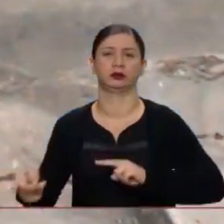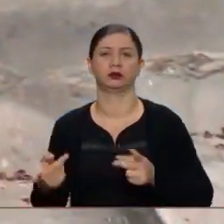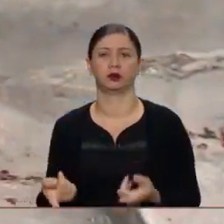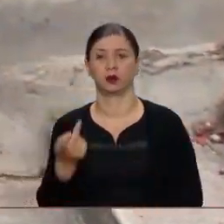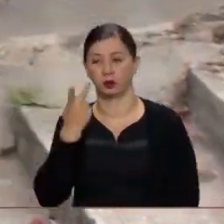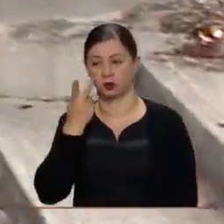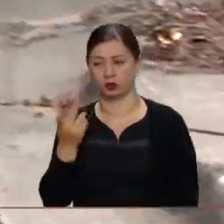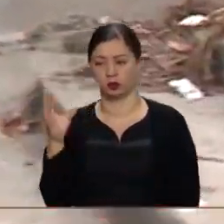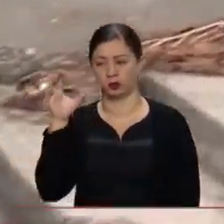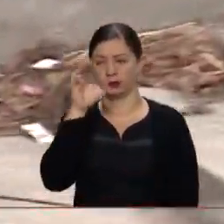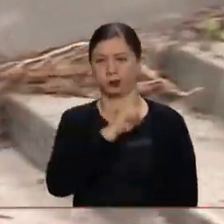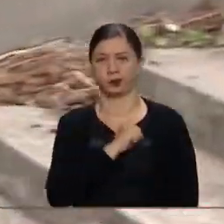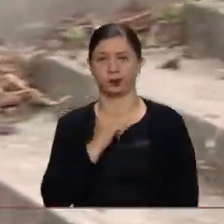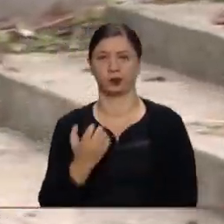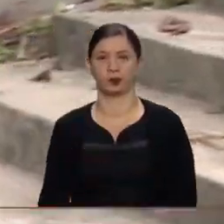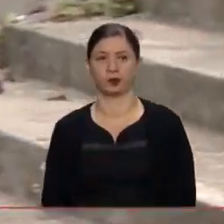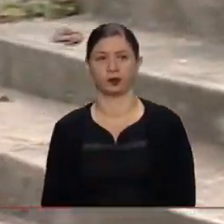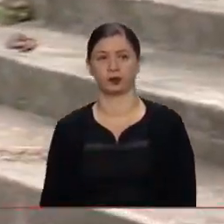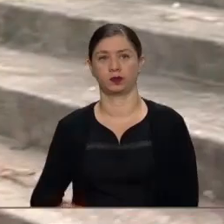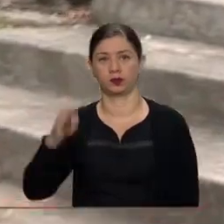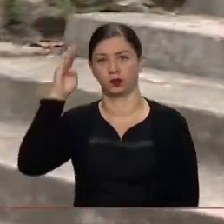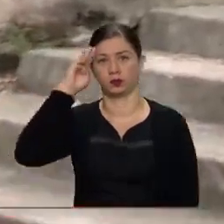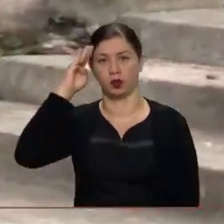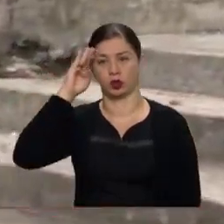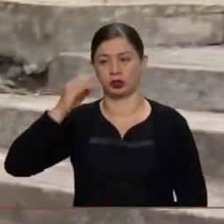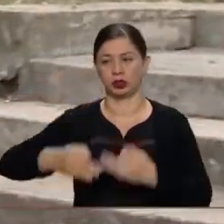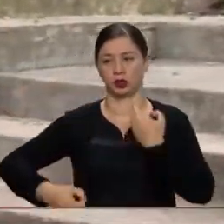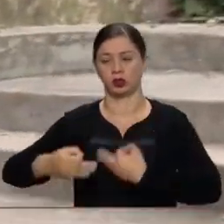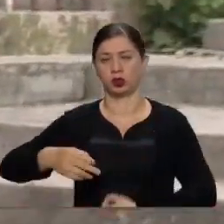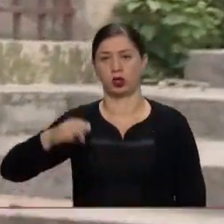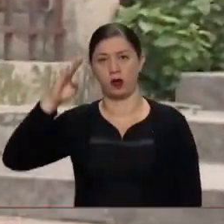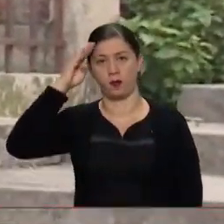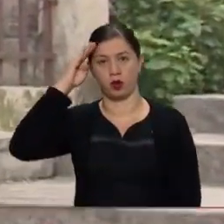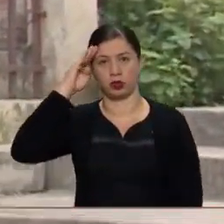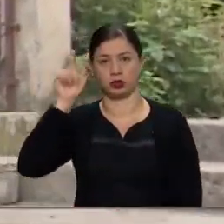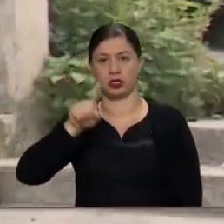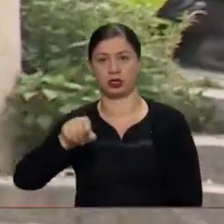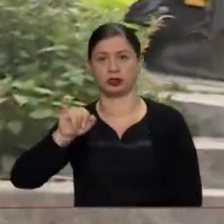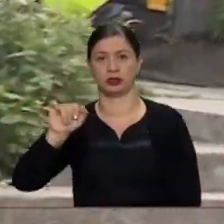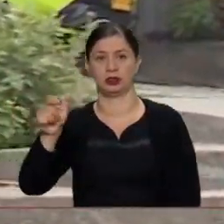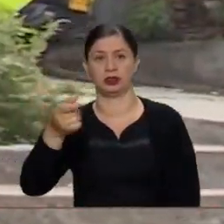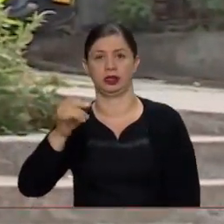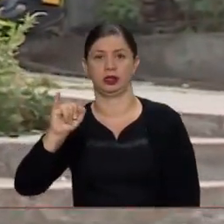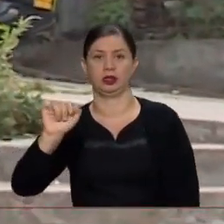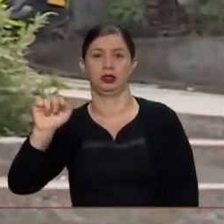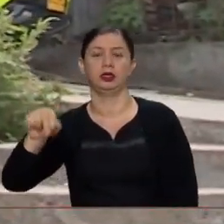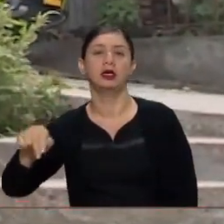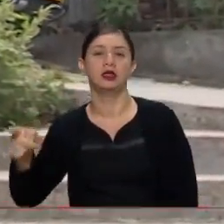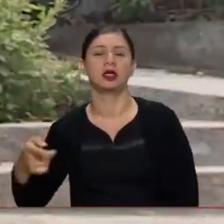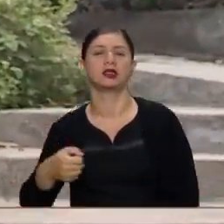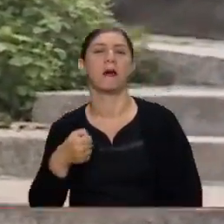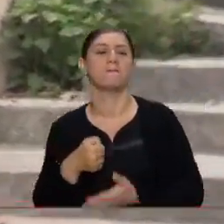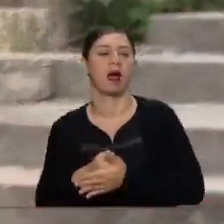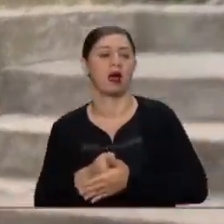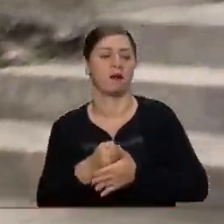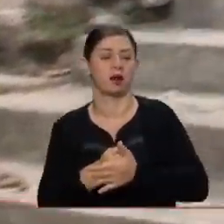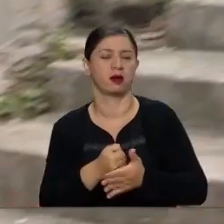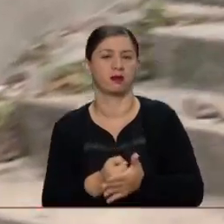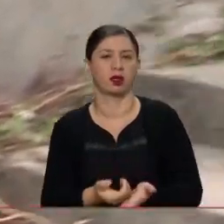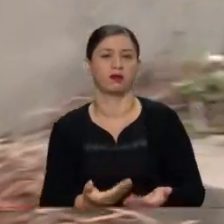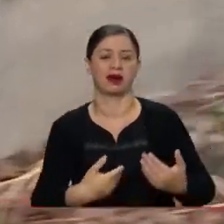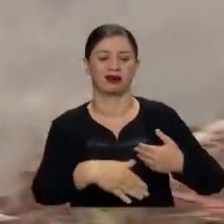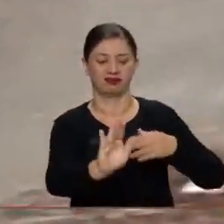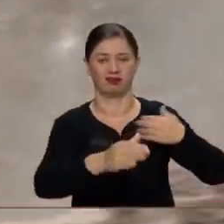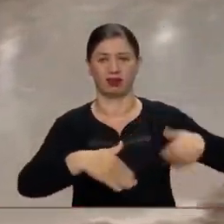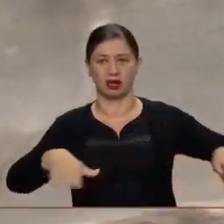podido sacar policía judicial, policía de la SIJÍN, es que es una forma de coaccionar para que se